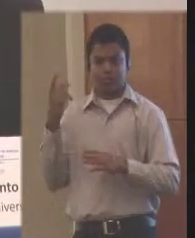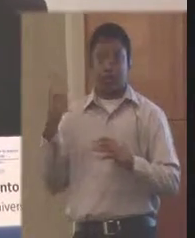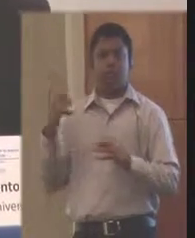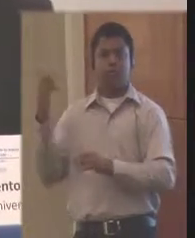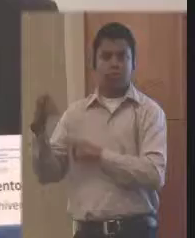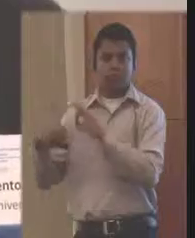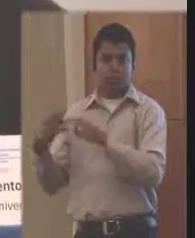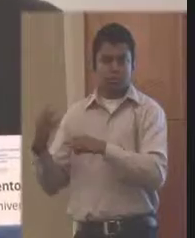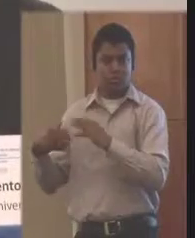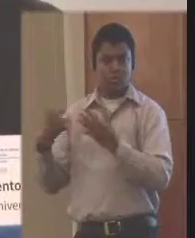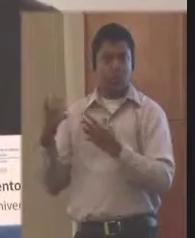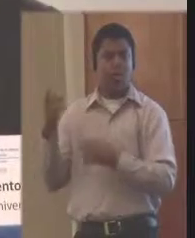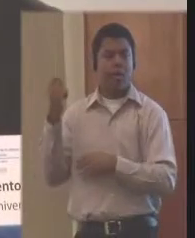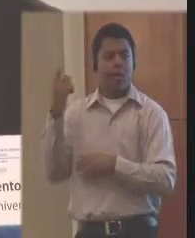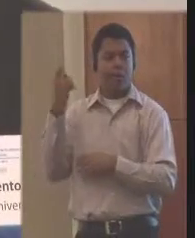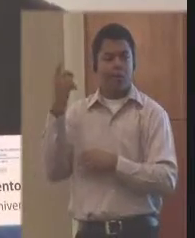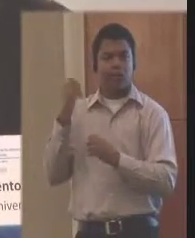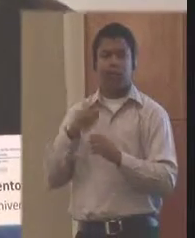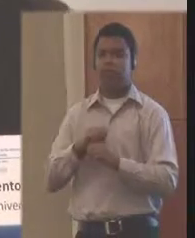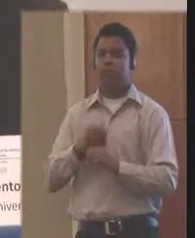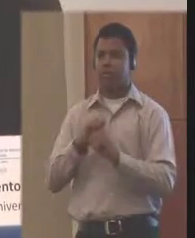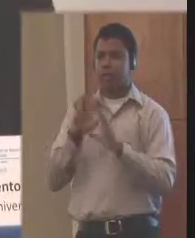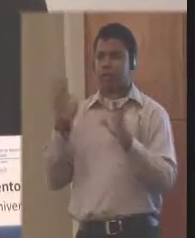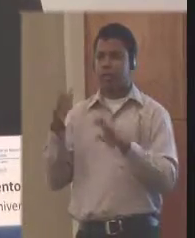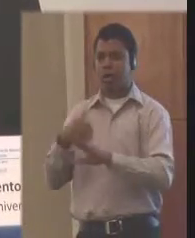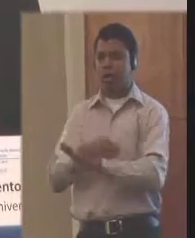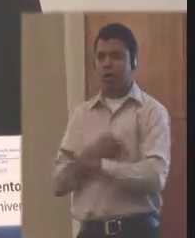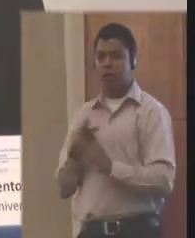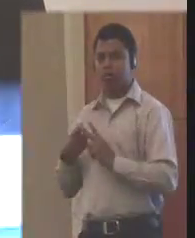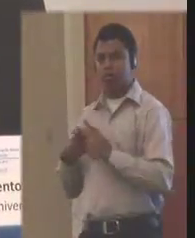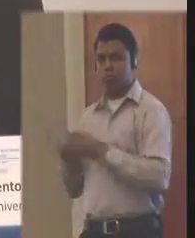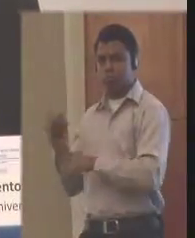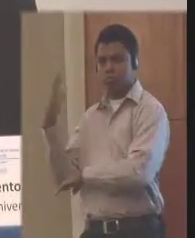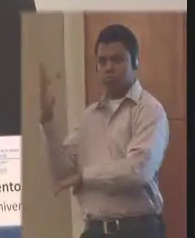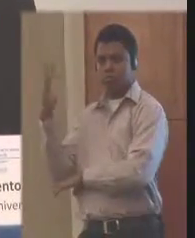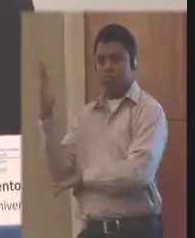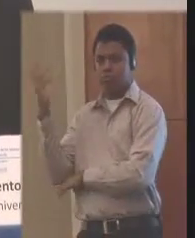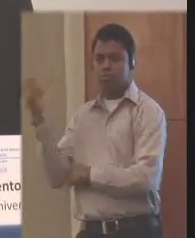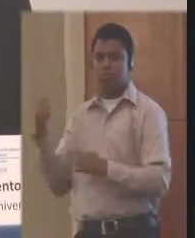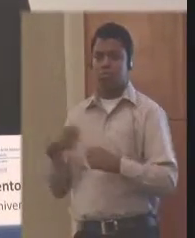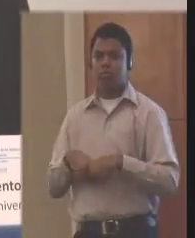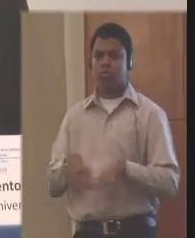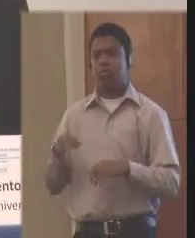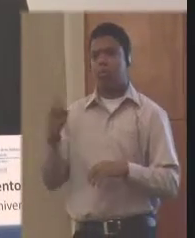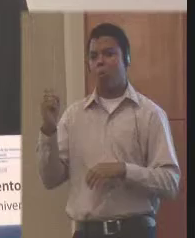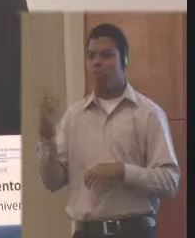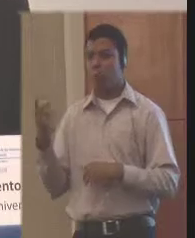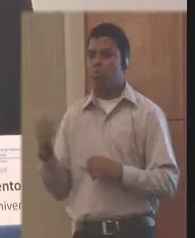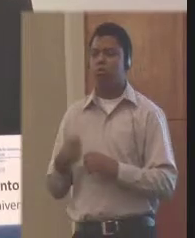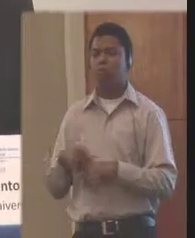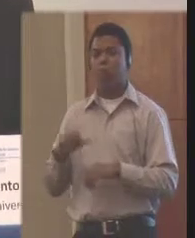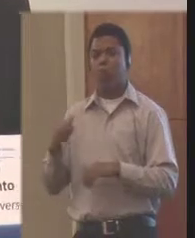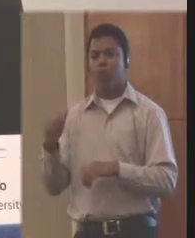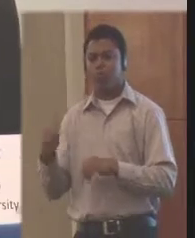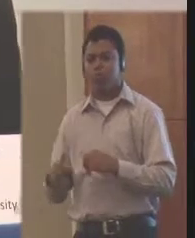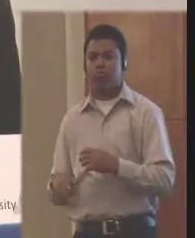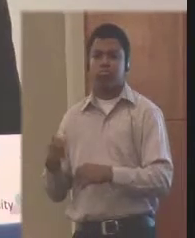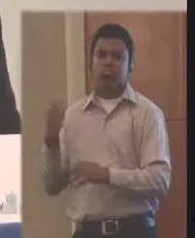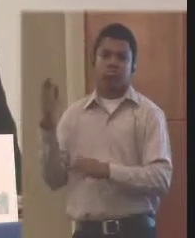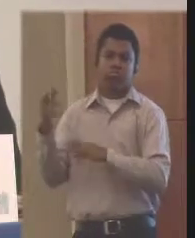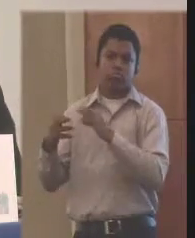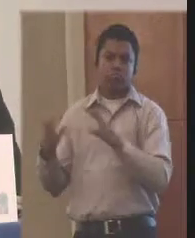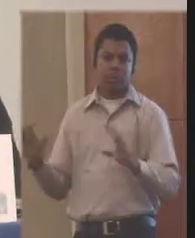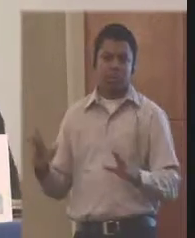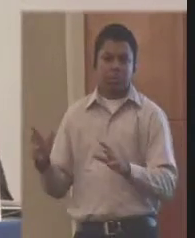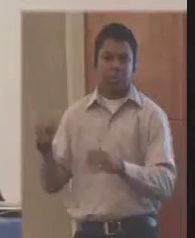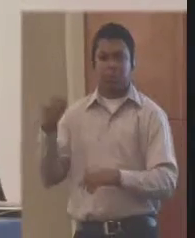los paneles, con los procesos de apel, con otras iniciativas que han habido y se ha presentado del sector privado, que son mucho más